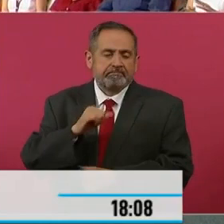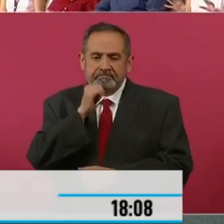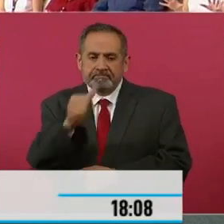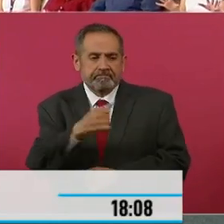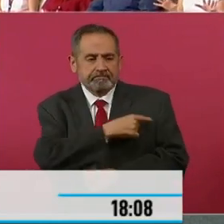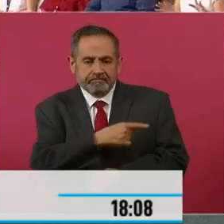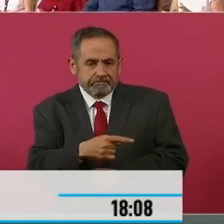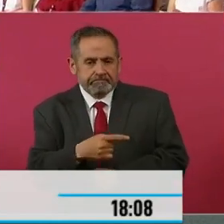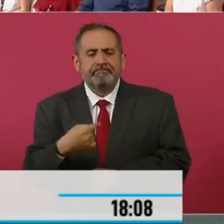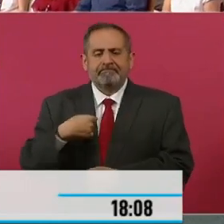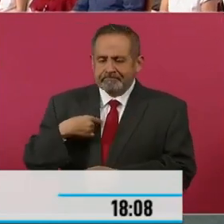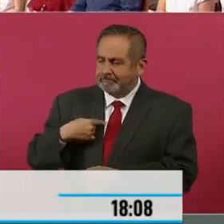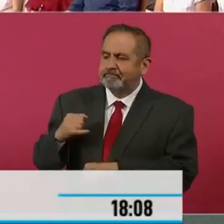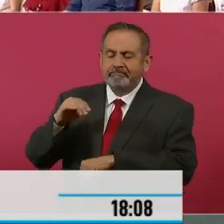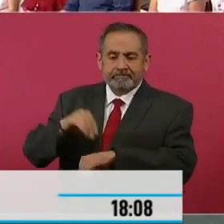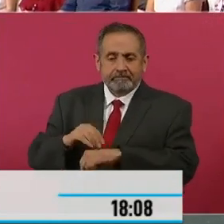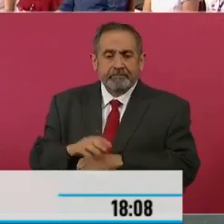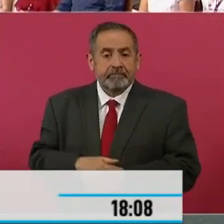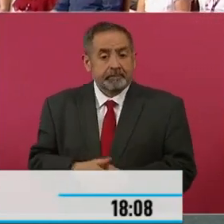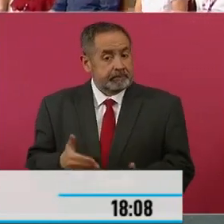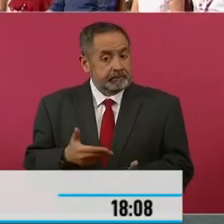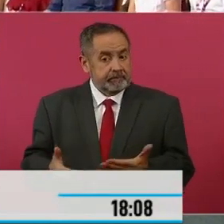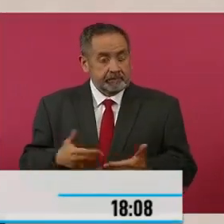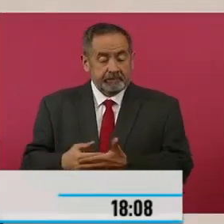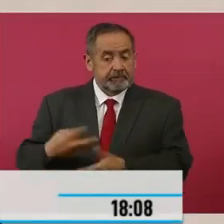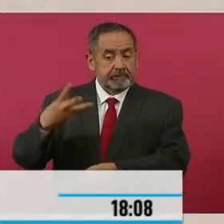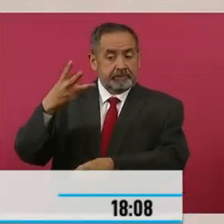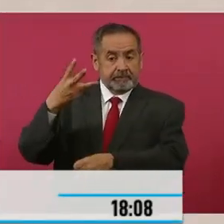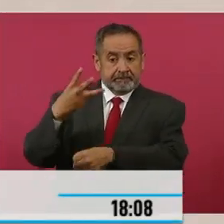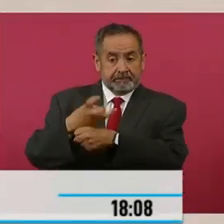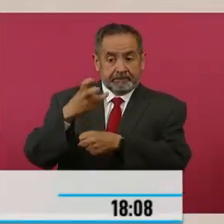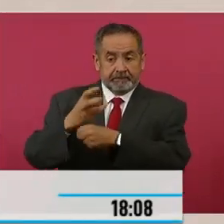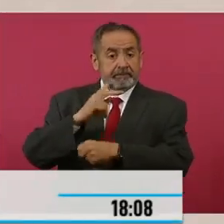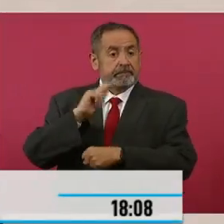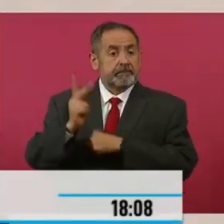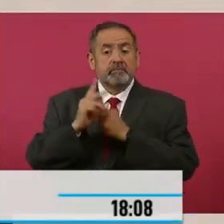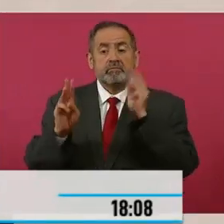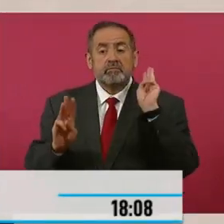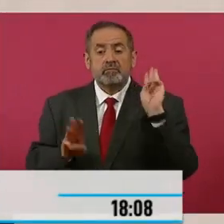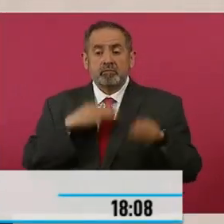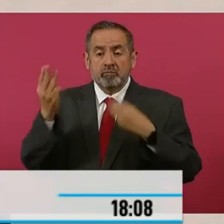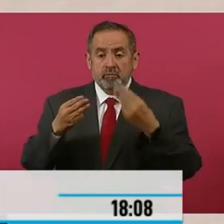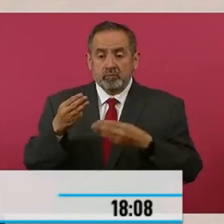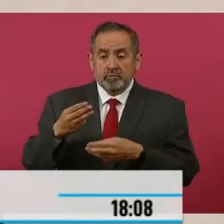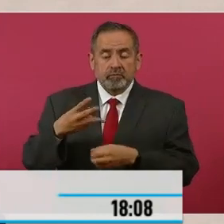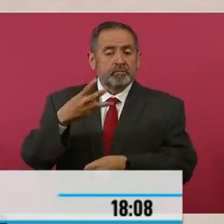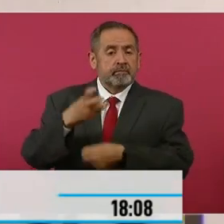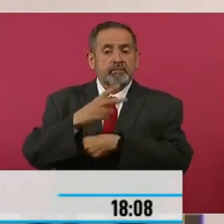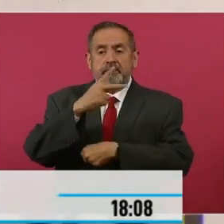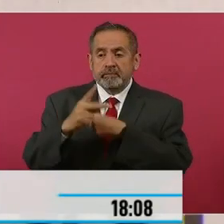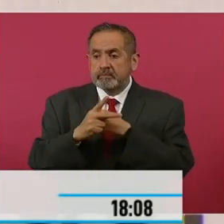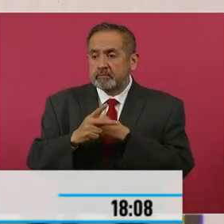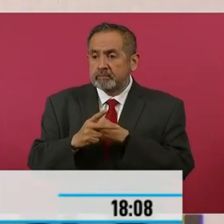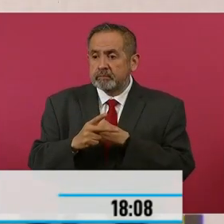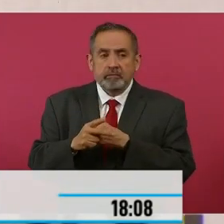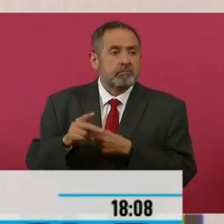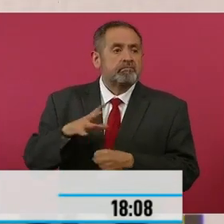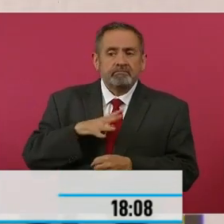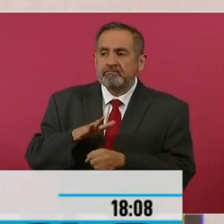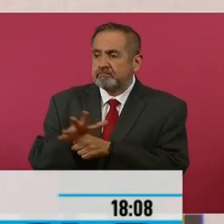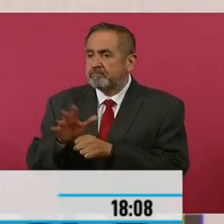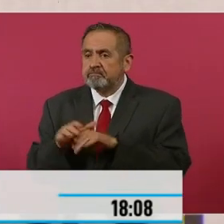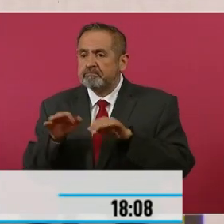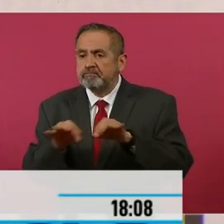Somos el tercer país del mundo con menos desempleo,